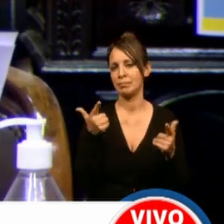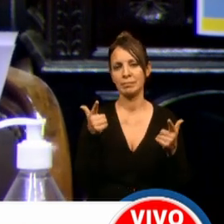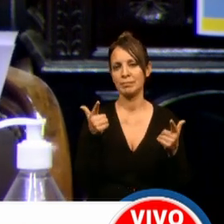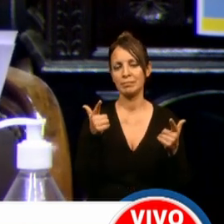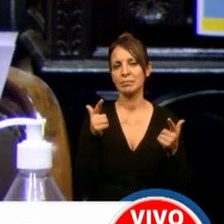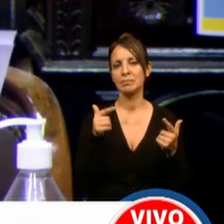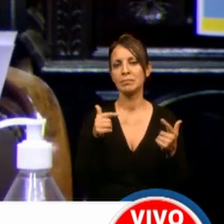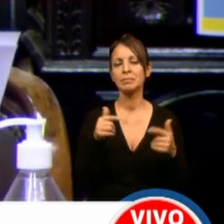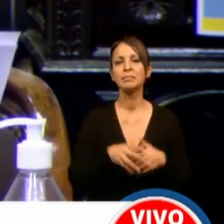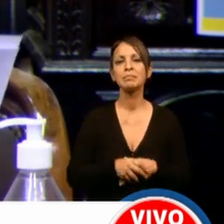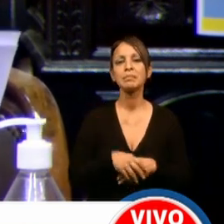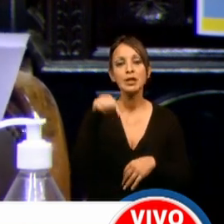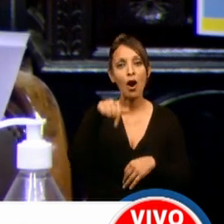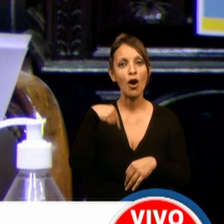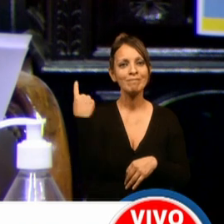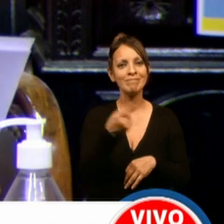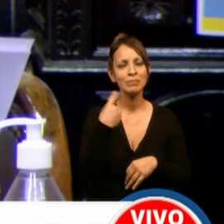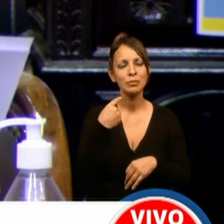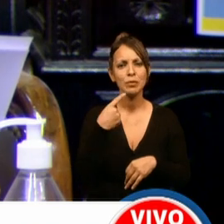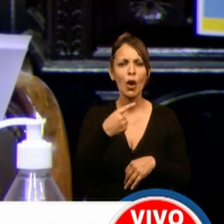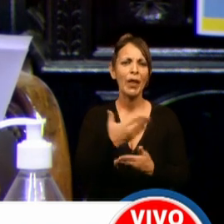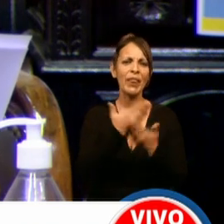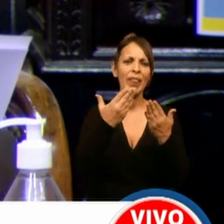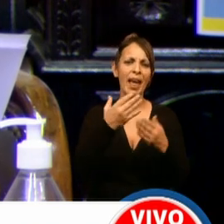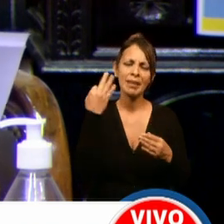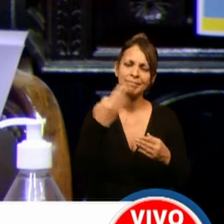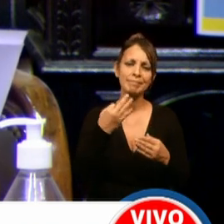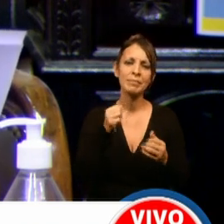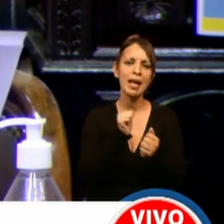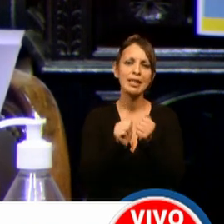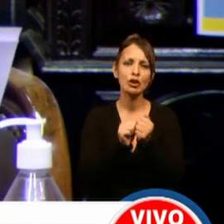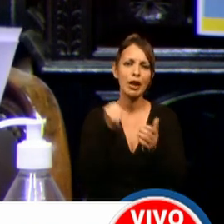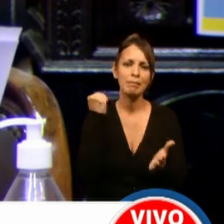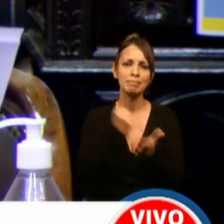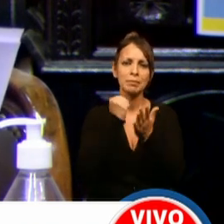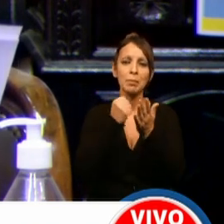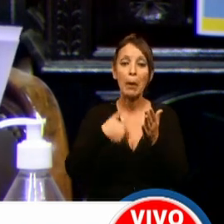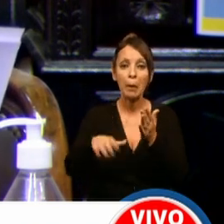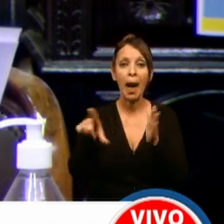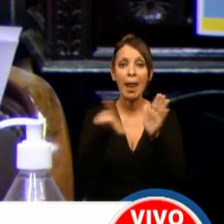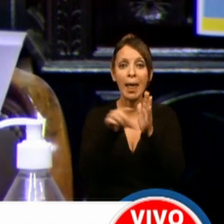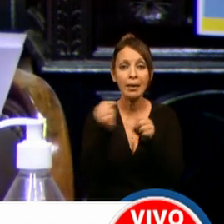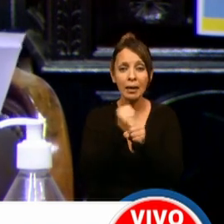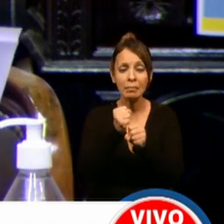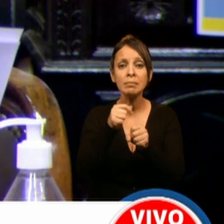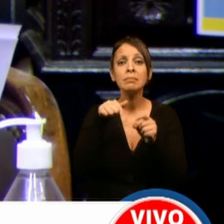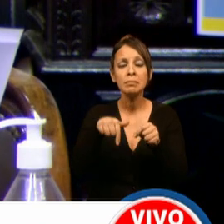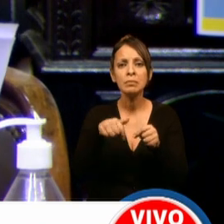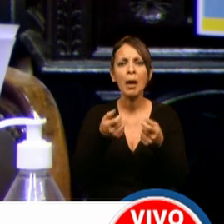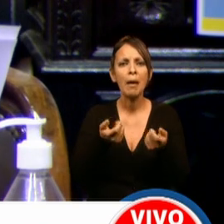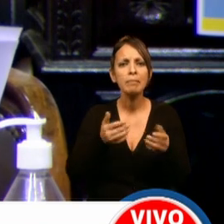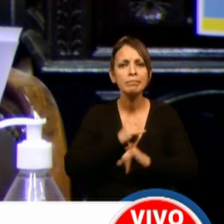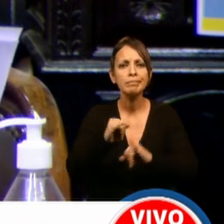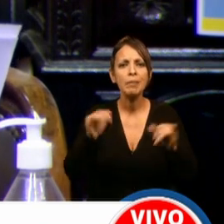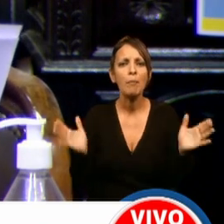y diputadas que hoy estamos ante una jornada histórica en cuanto vamos a dar sancionar una nueva ley que promueve la equidad